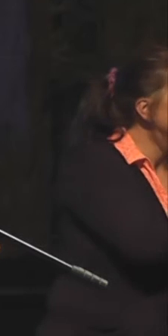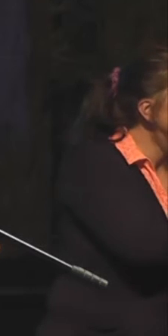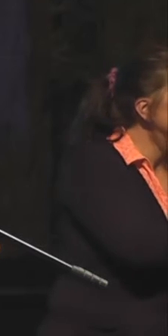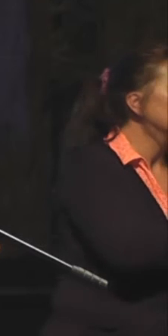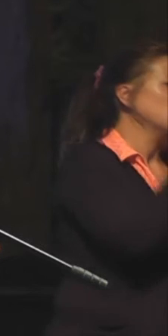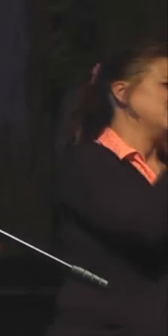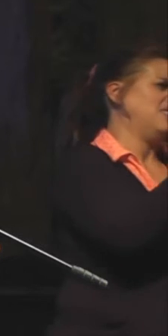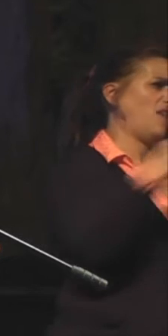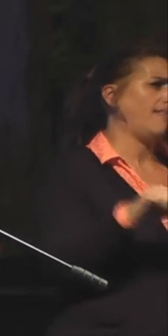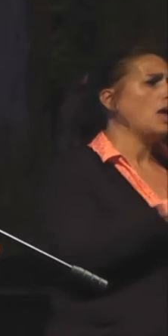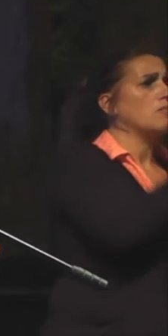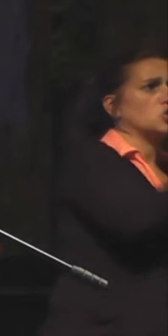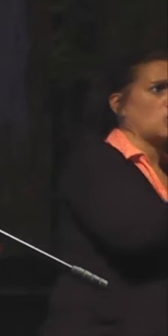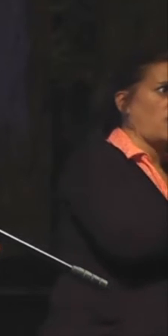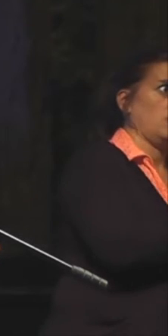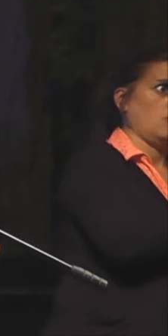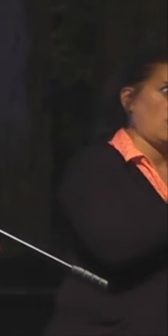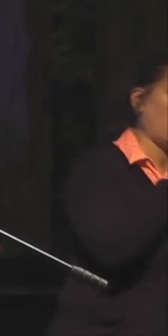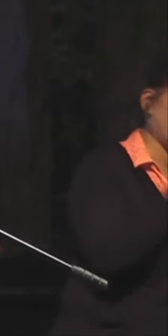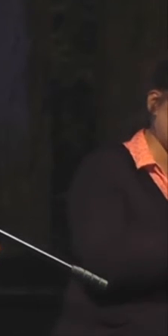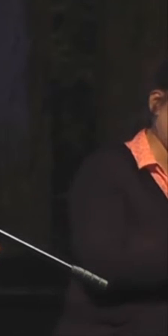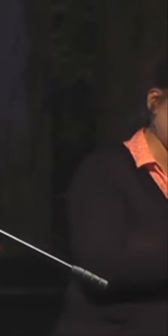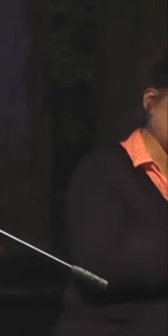proyectos de ley que no eran fáciles